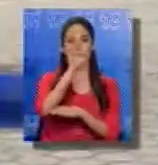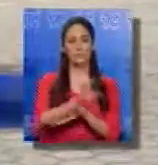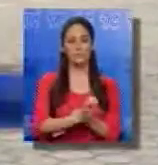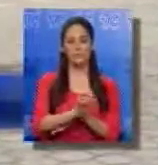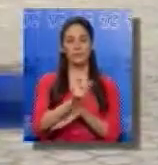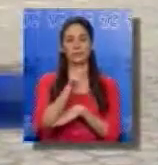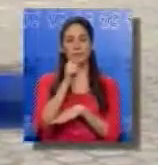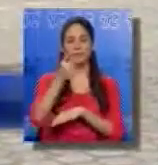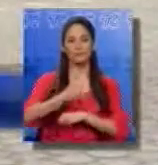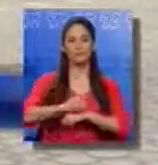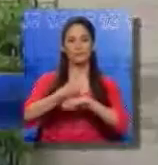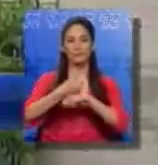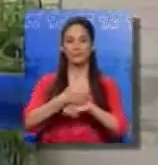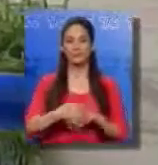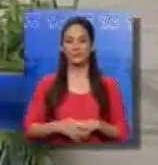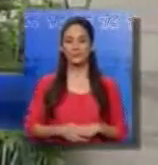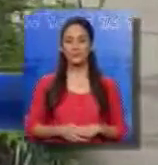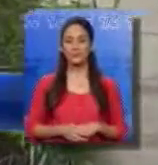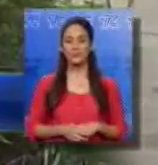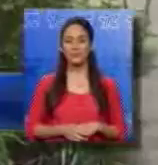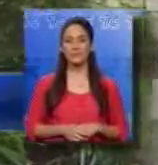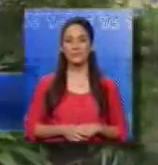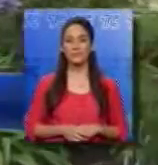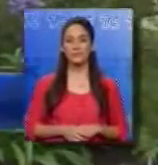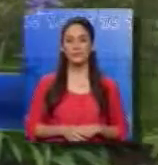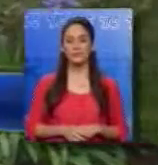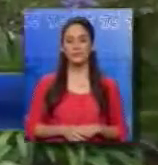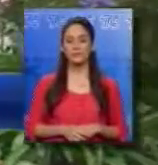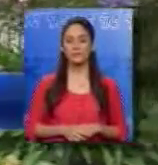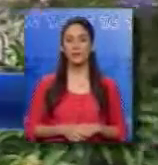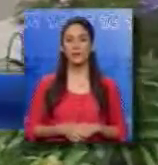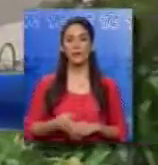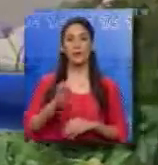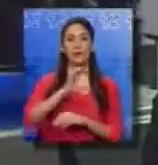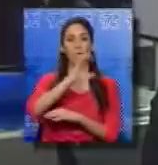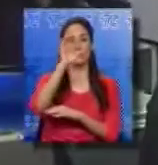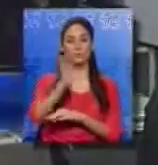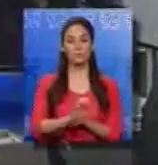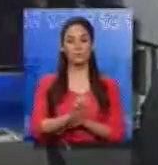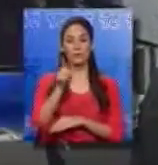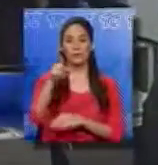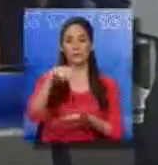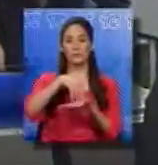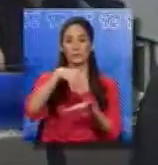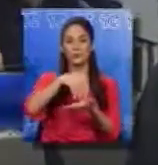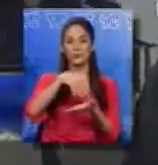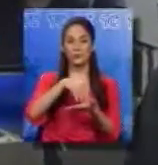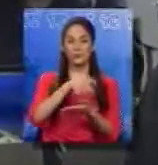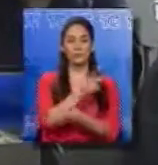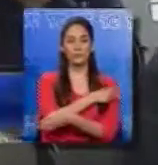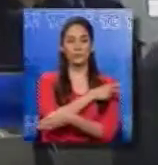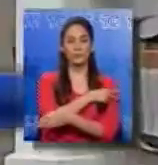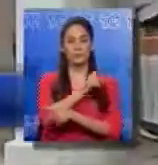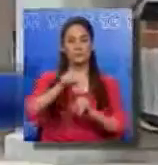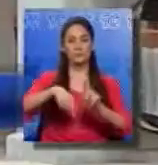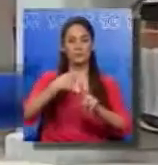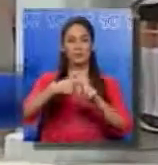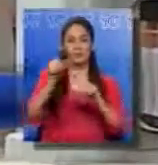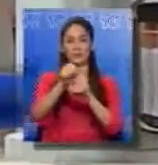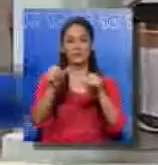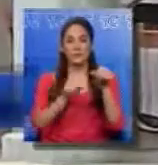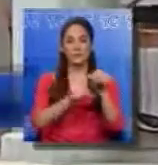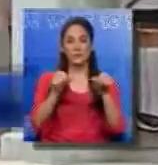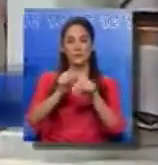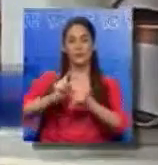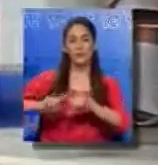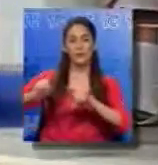determinen sus autoridades. Mientras que en el caso del régimen Costa, los estudiantes docentes y personal administrativo de